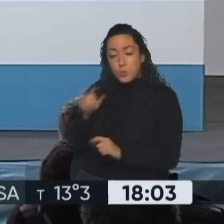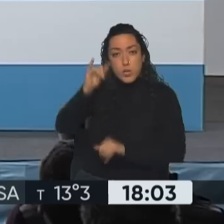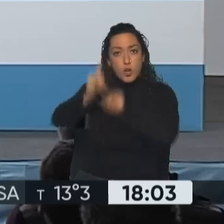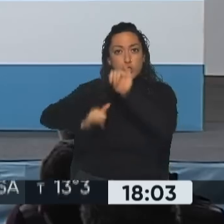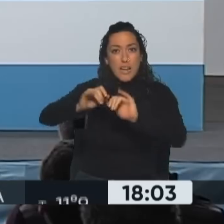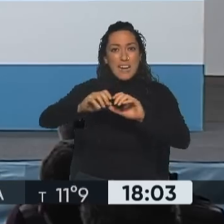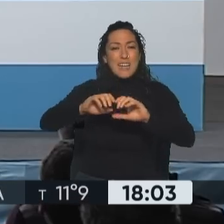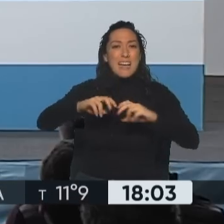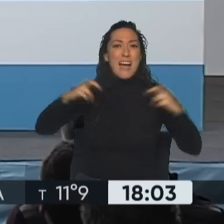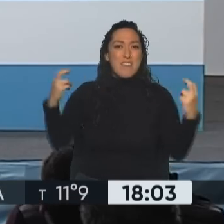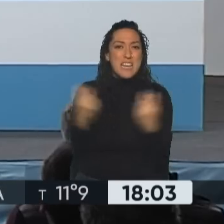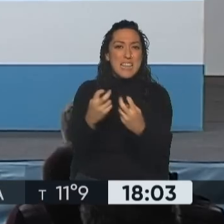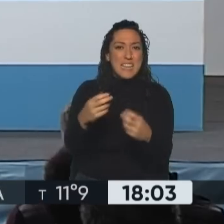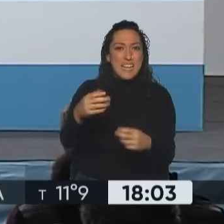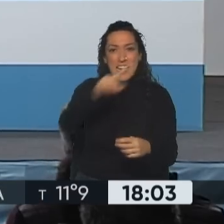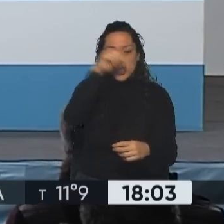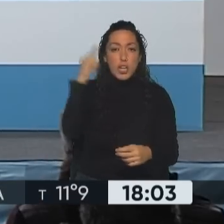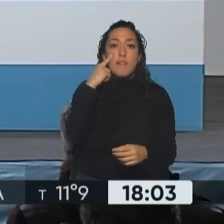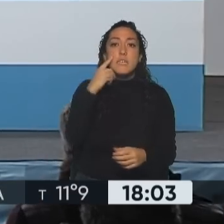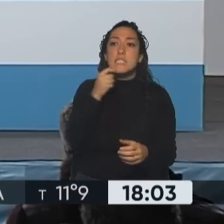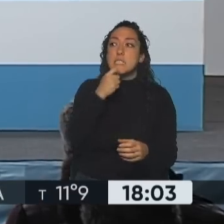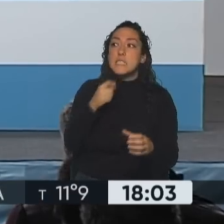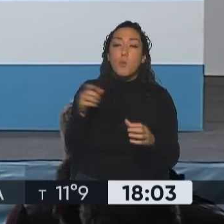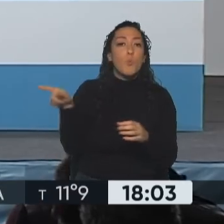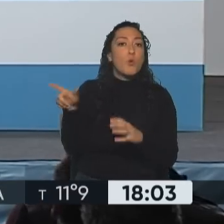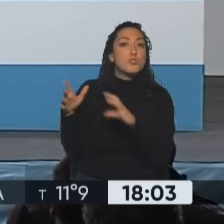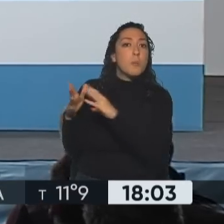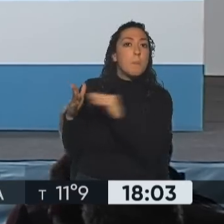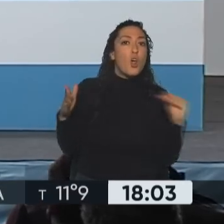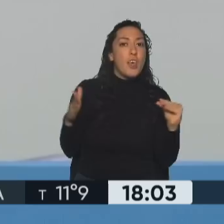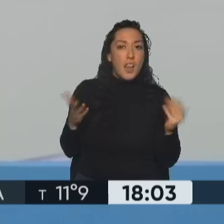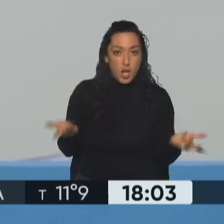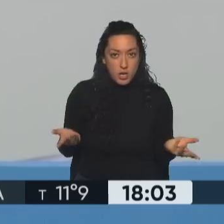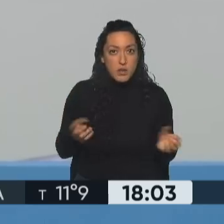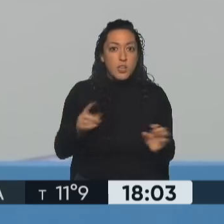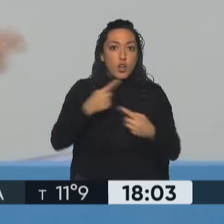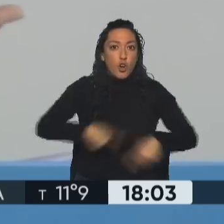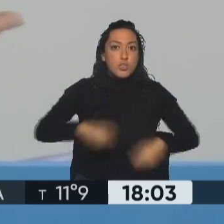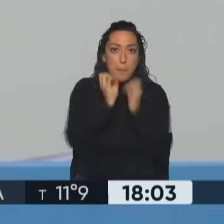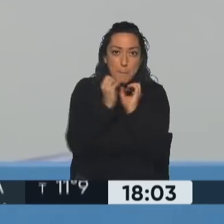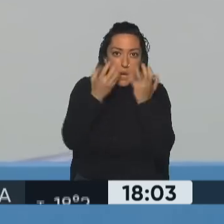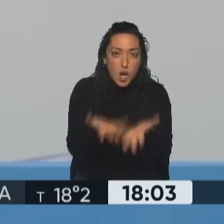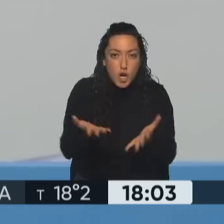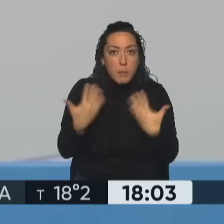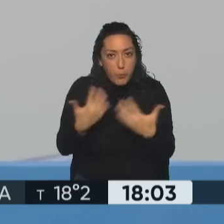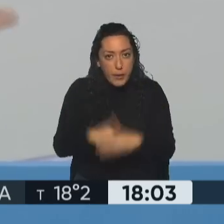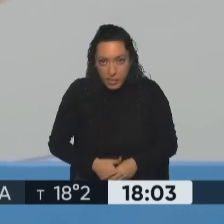Gabinete Nacional para ver si pueden hacer lo mismo que vos y podemos mejorar las cosas. Porque la verdad